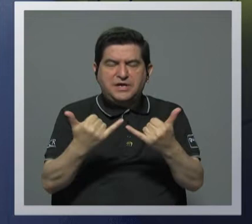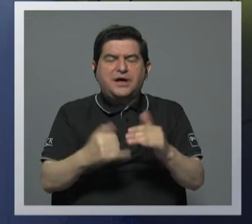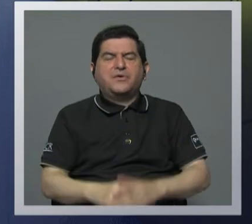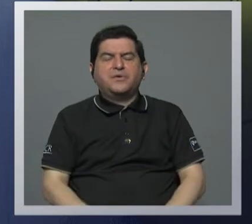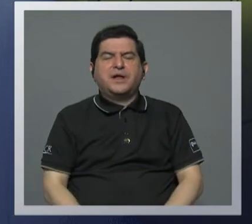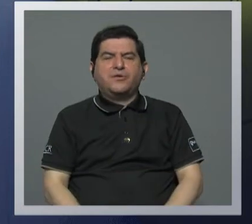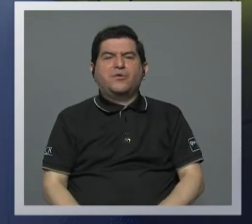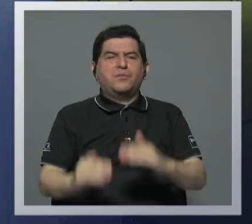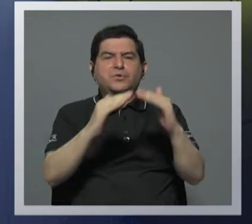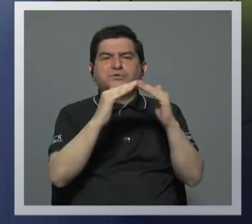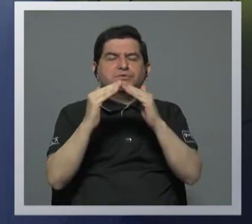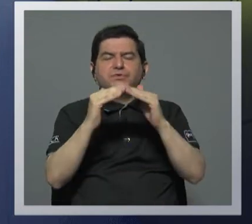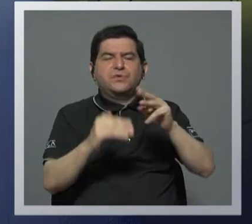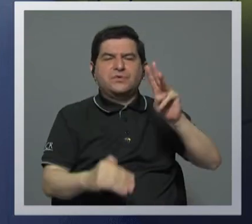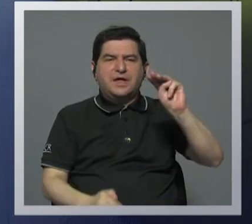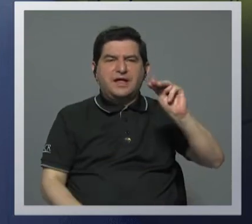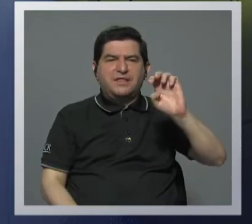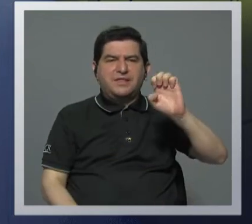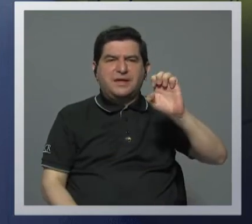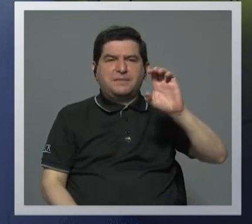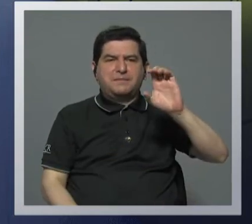Tenochtitlan,